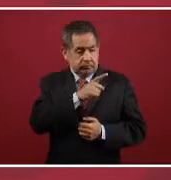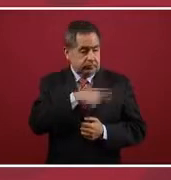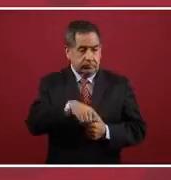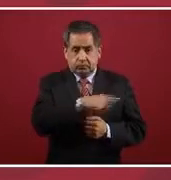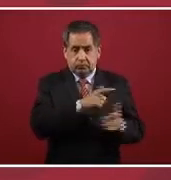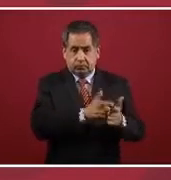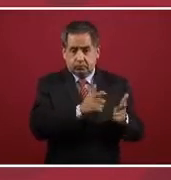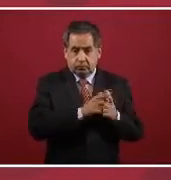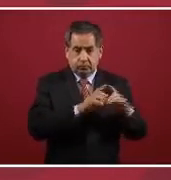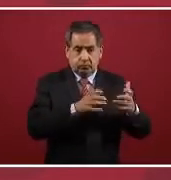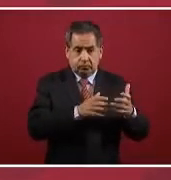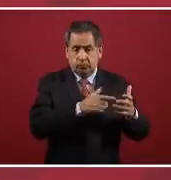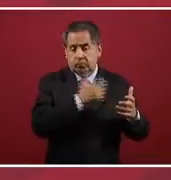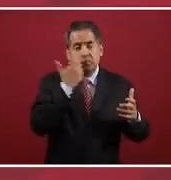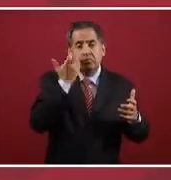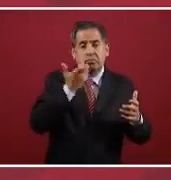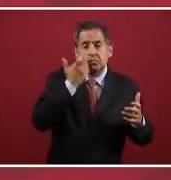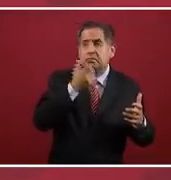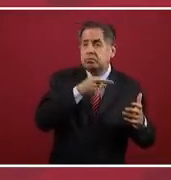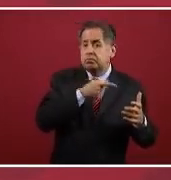queriendo